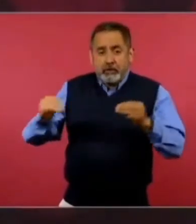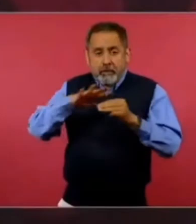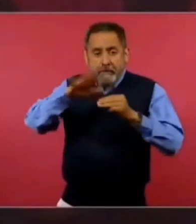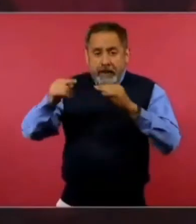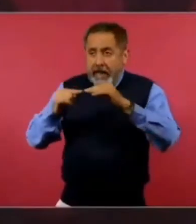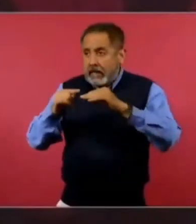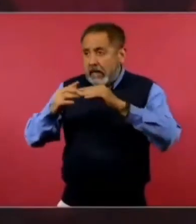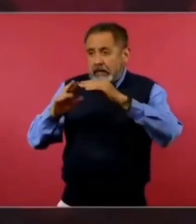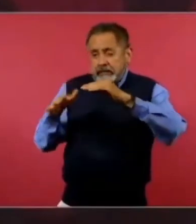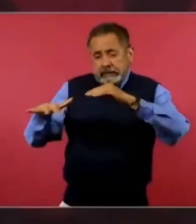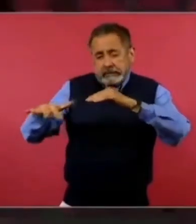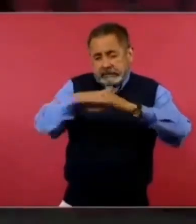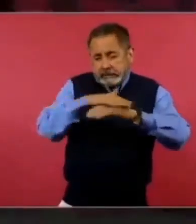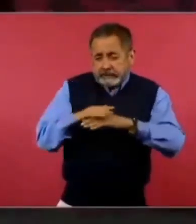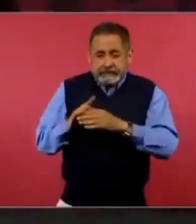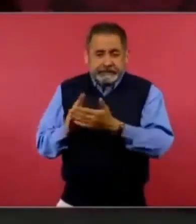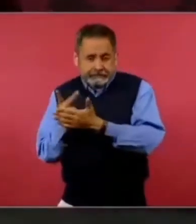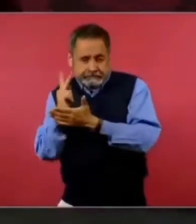para que tenga